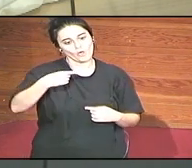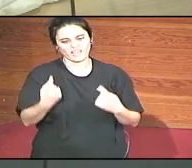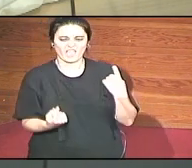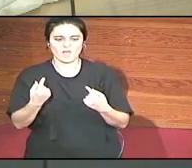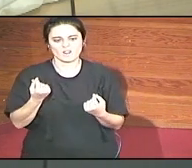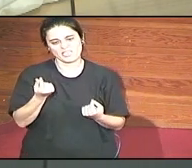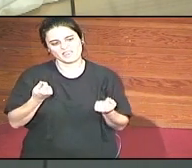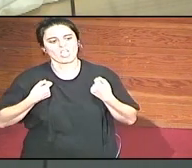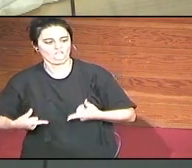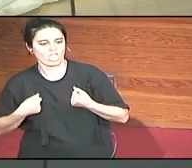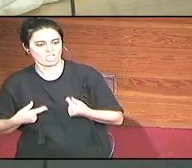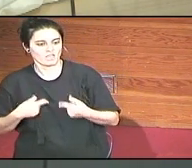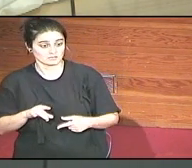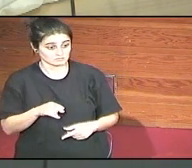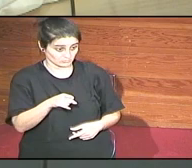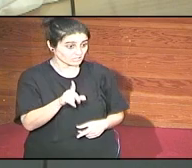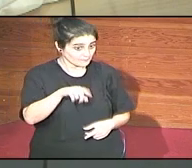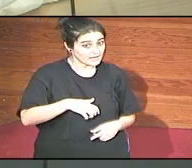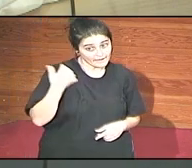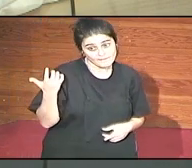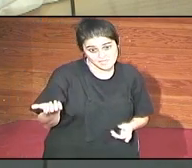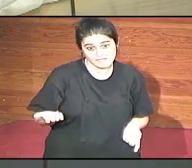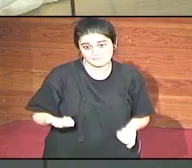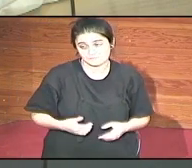el dinero pues sí también ya también le da rabia